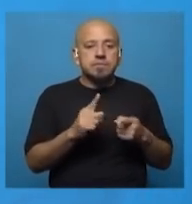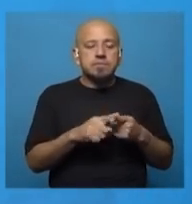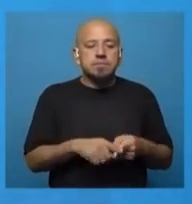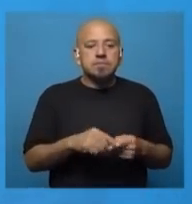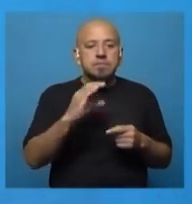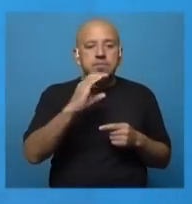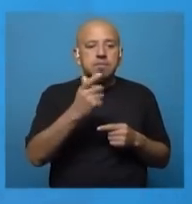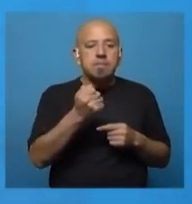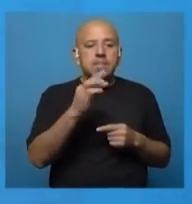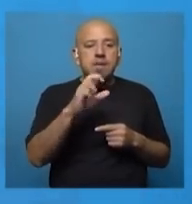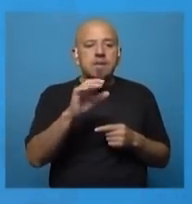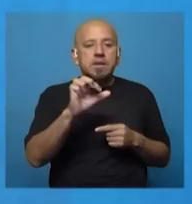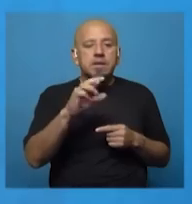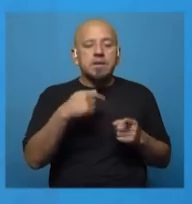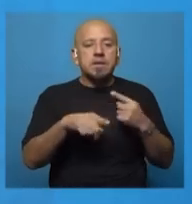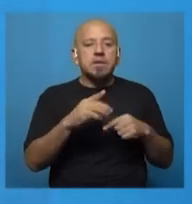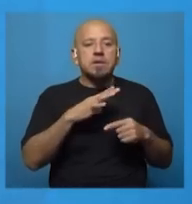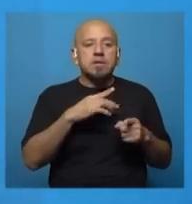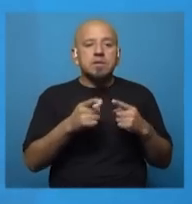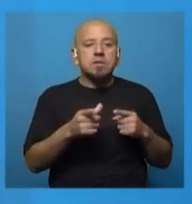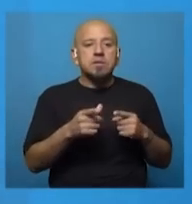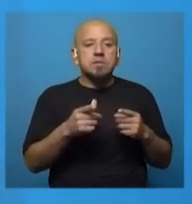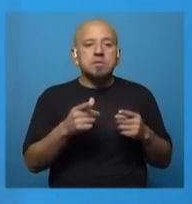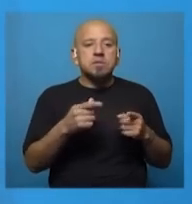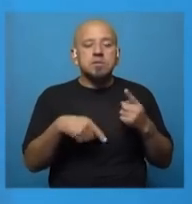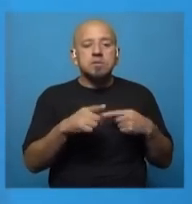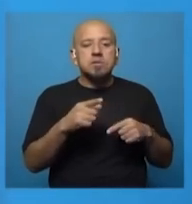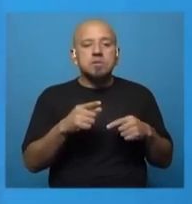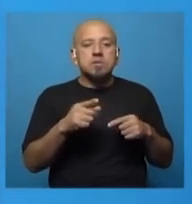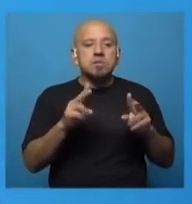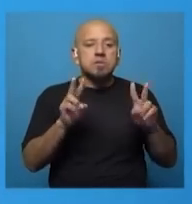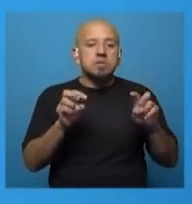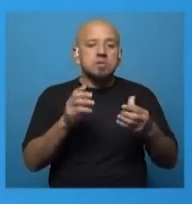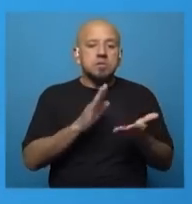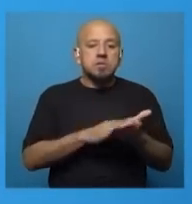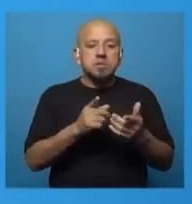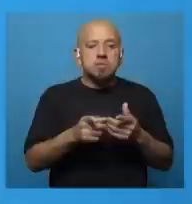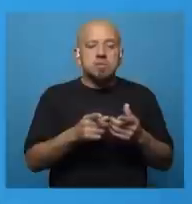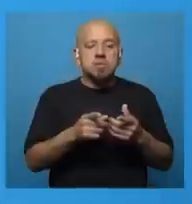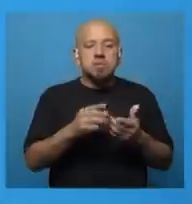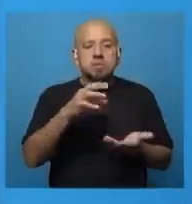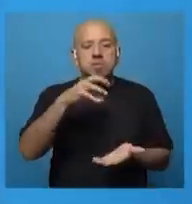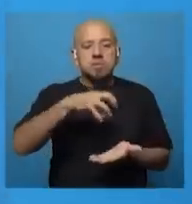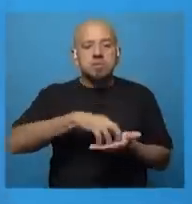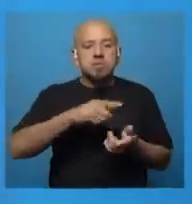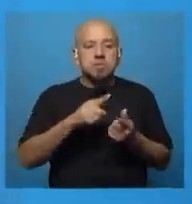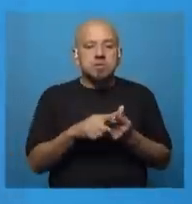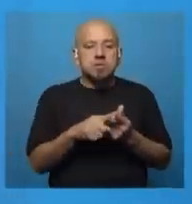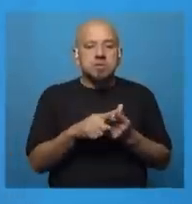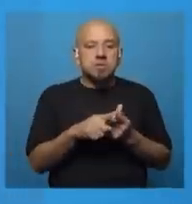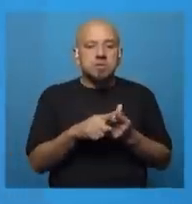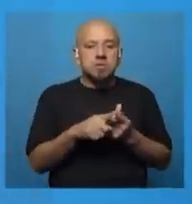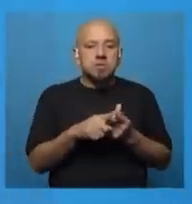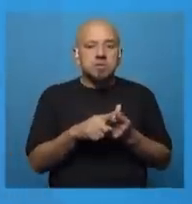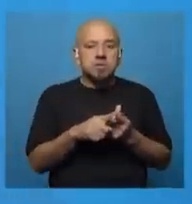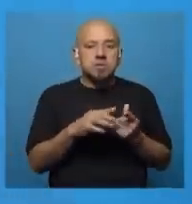Charles carrera que de ese proceso seguramente emergió este caso que lo tiene a él un poco en el centro de cosas que que